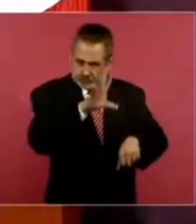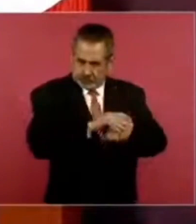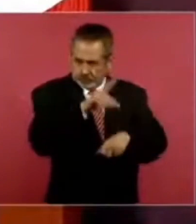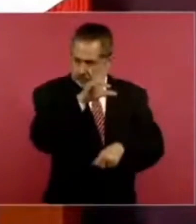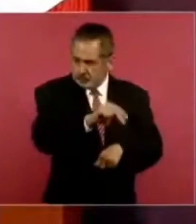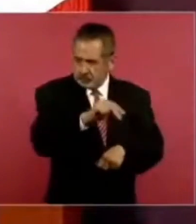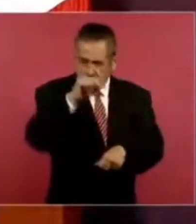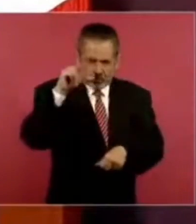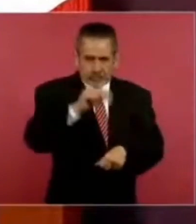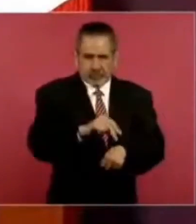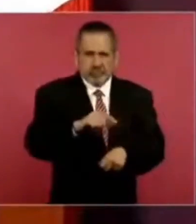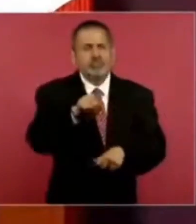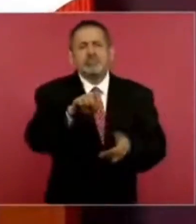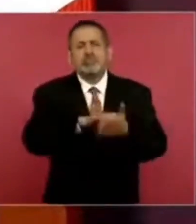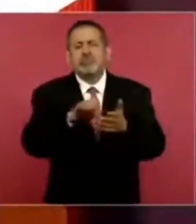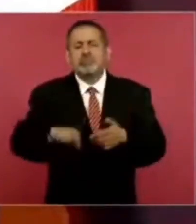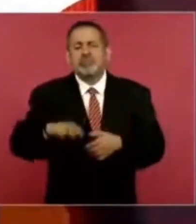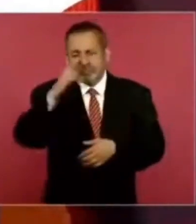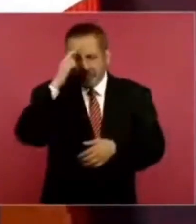el robo